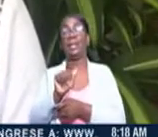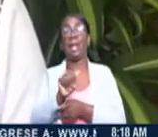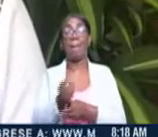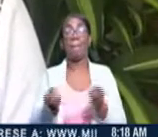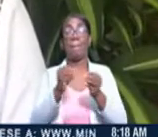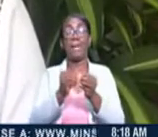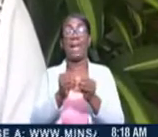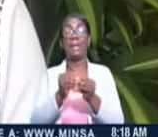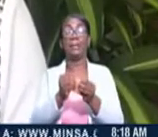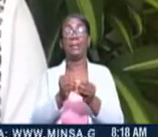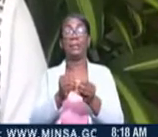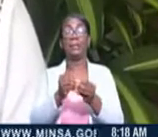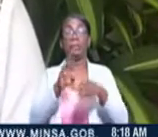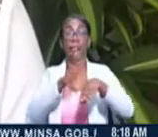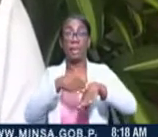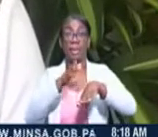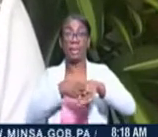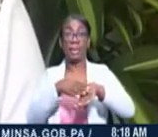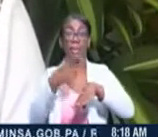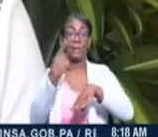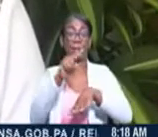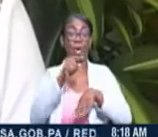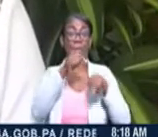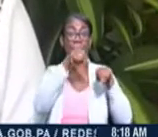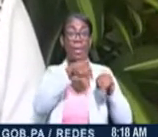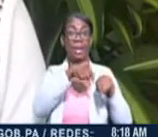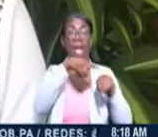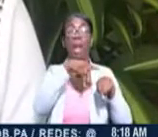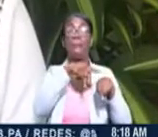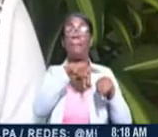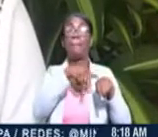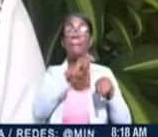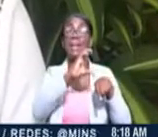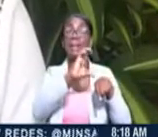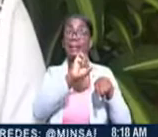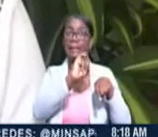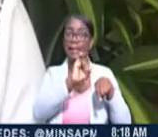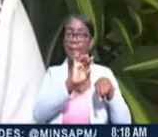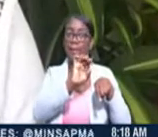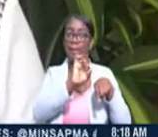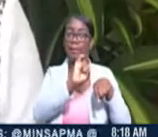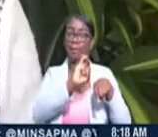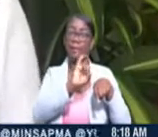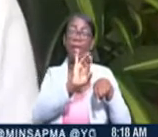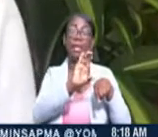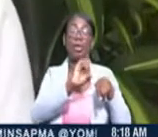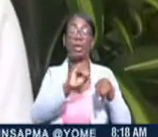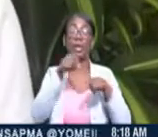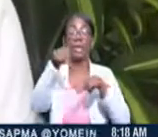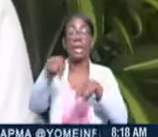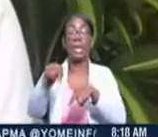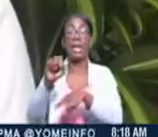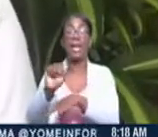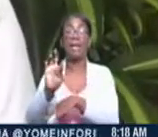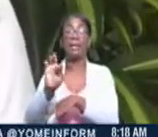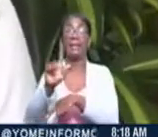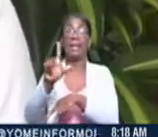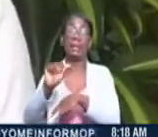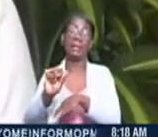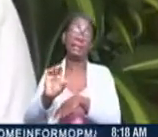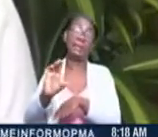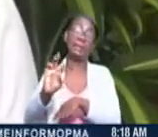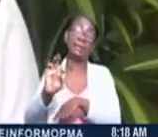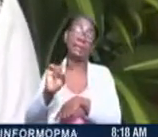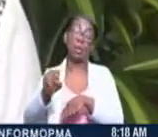8.000 salvoconductos para el Pacífico y el Atlántico. Es decir que nosotros hemos mantenido, los pescadores se han mantenido